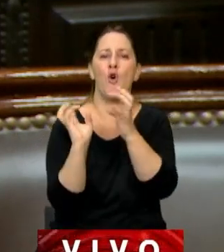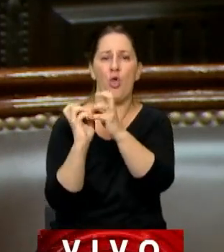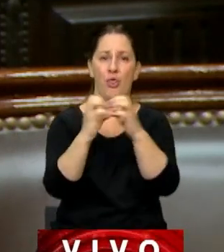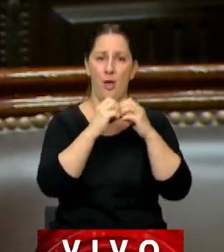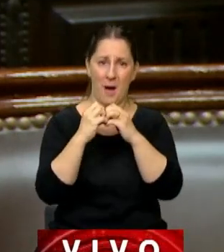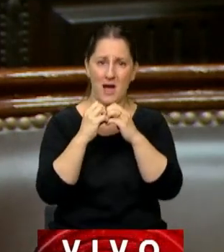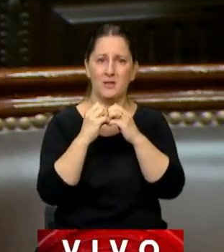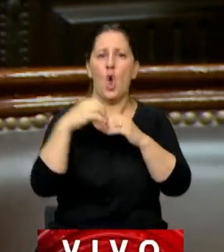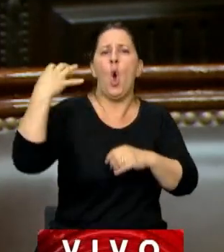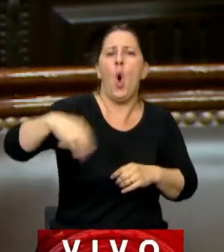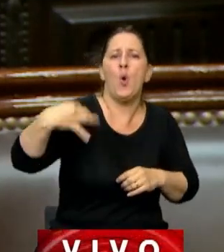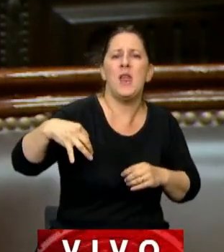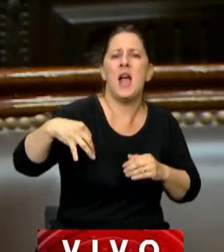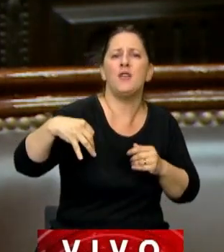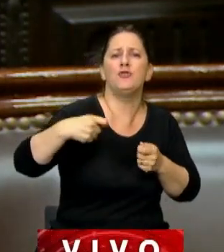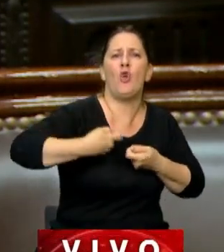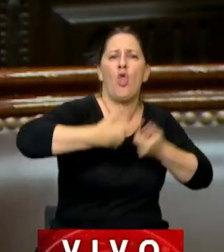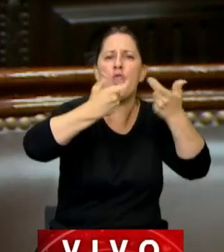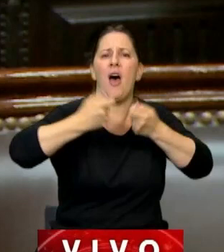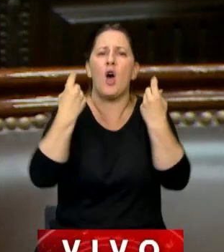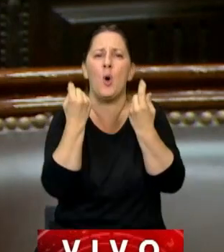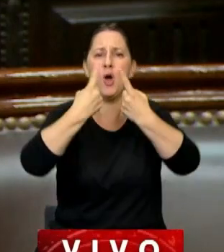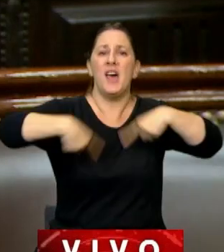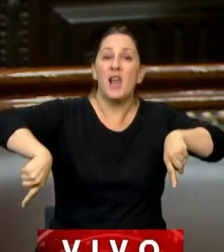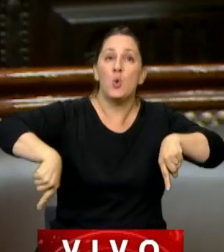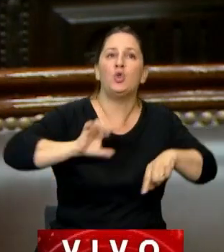se distribuyen las obligaciones y los recursos